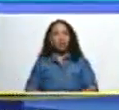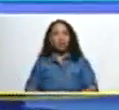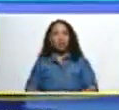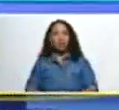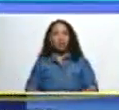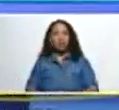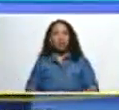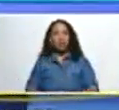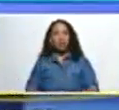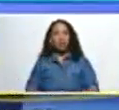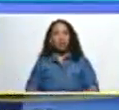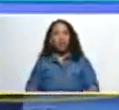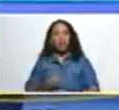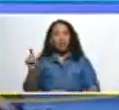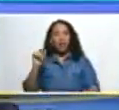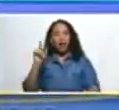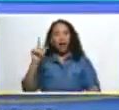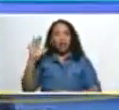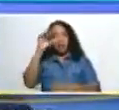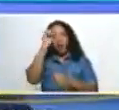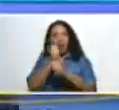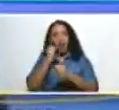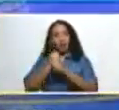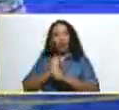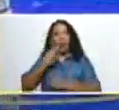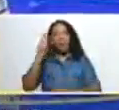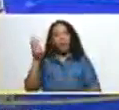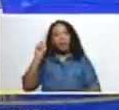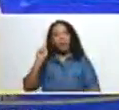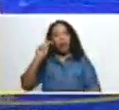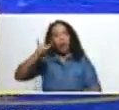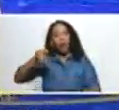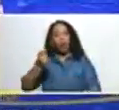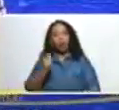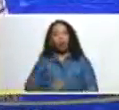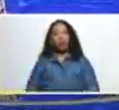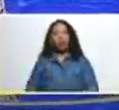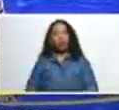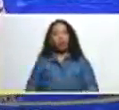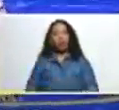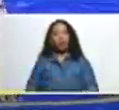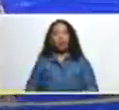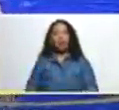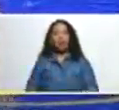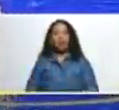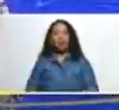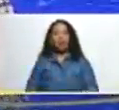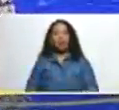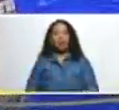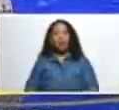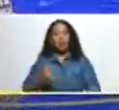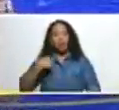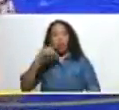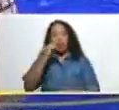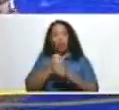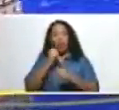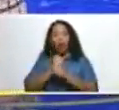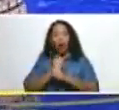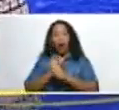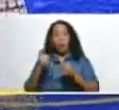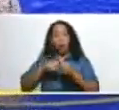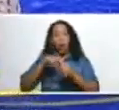de la PTJ? A mí me gustaba mucho trabajar en la PTJ, porque era